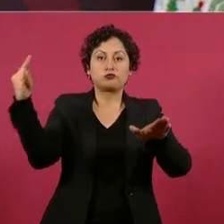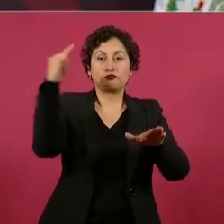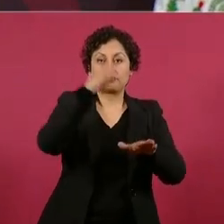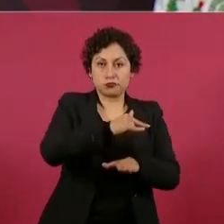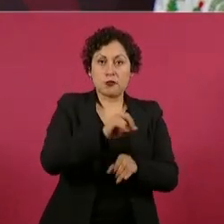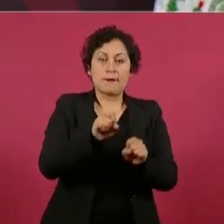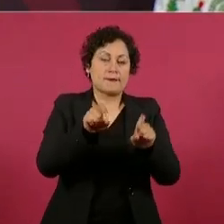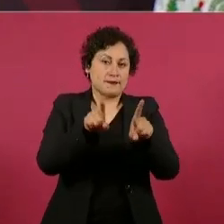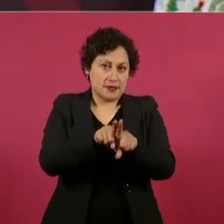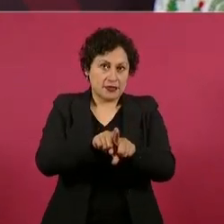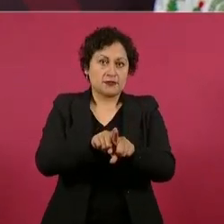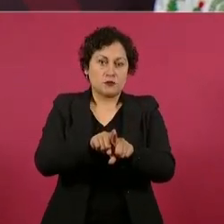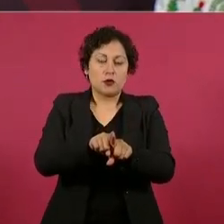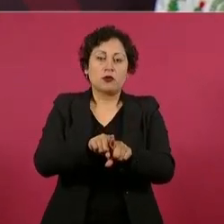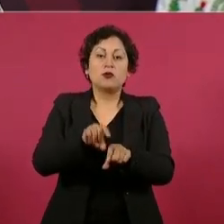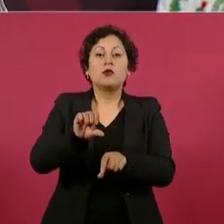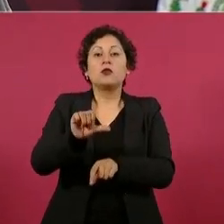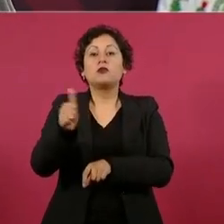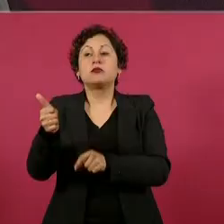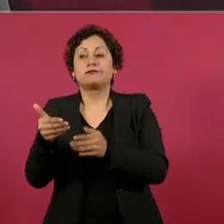marítimas.